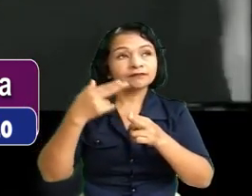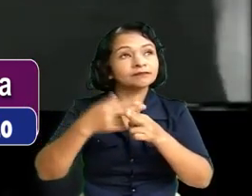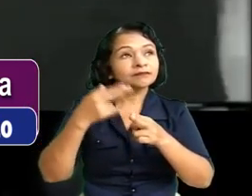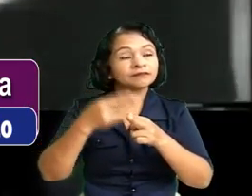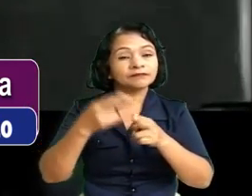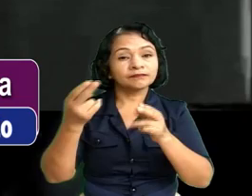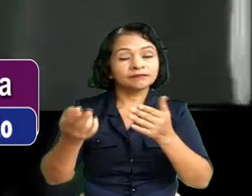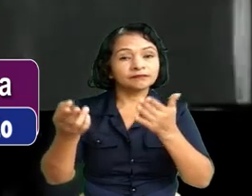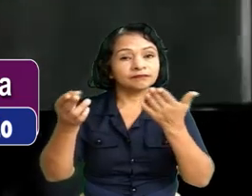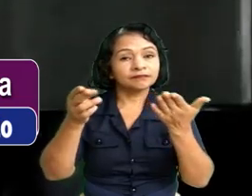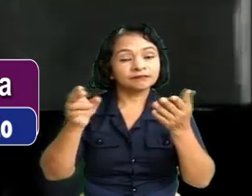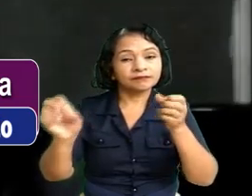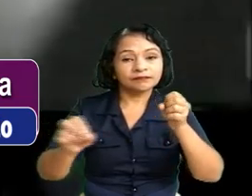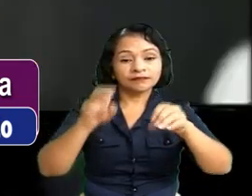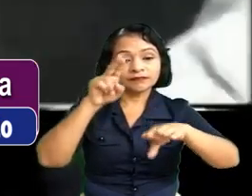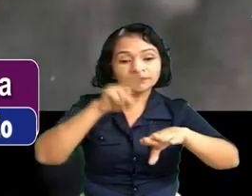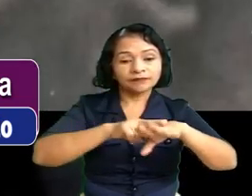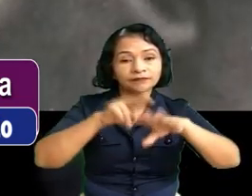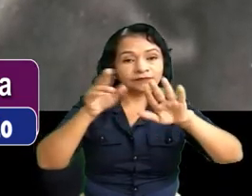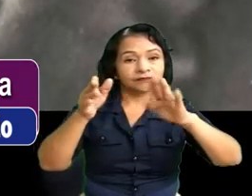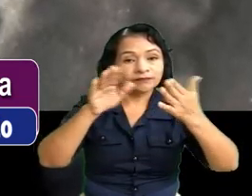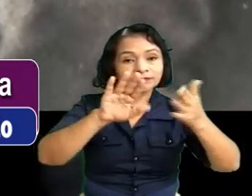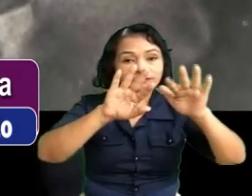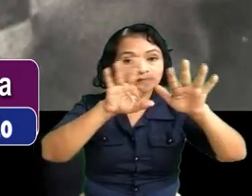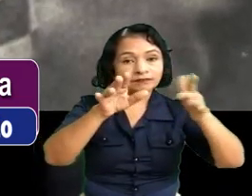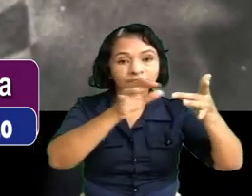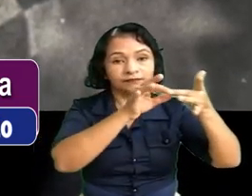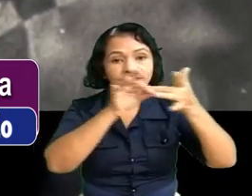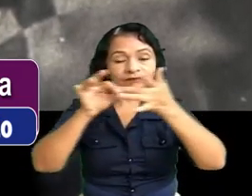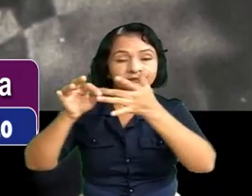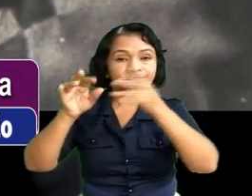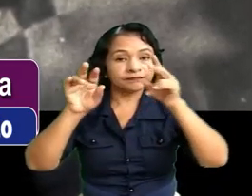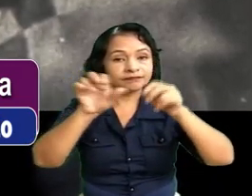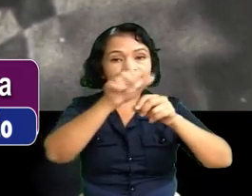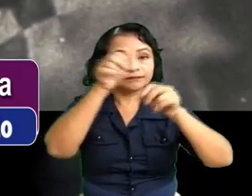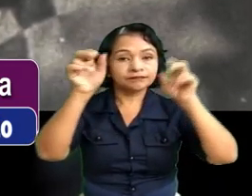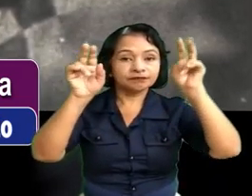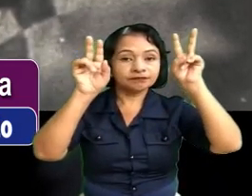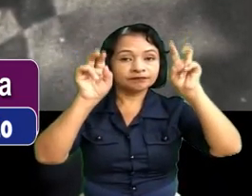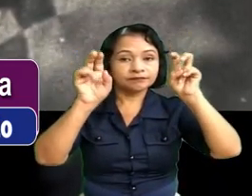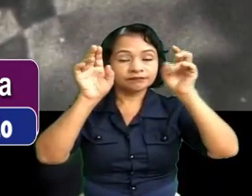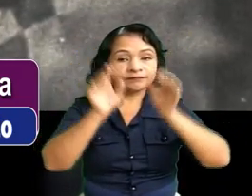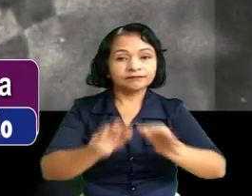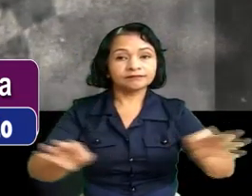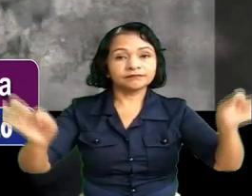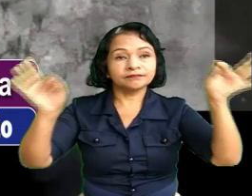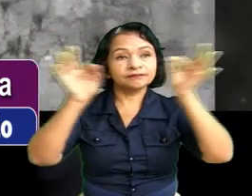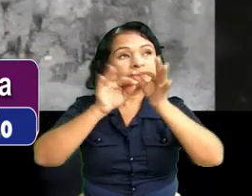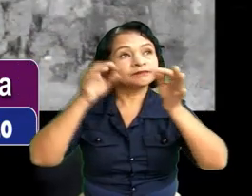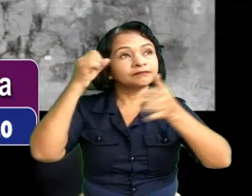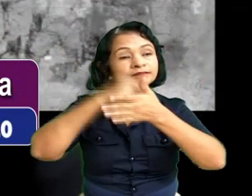nacional, qué otro aspecto consideraron o qué otro aspecto podríamos considerar como factor determinante dentro de la lucha